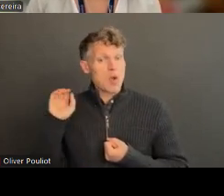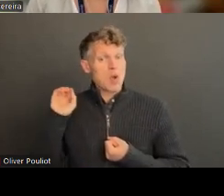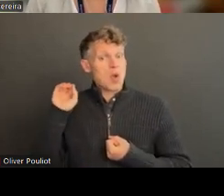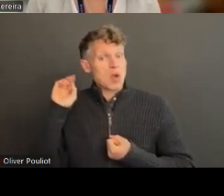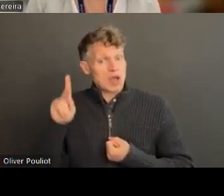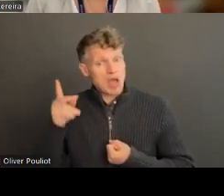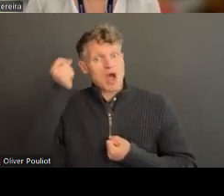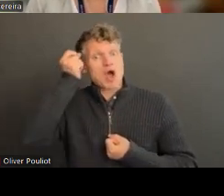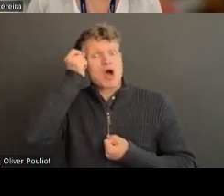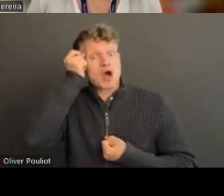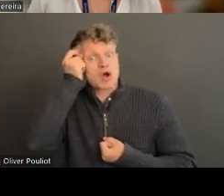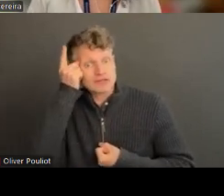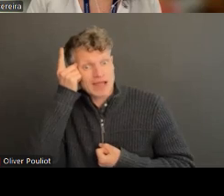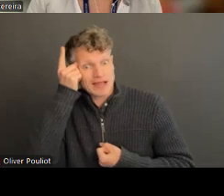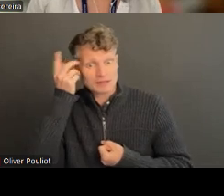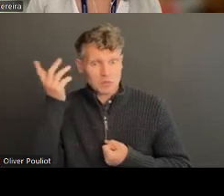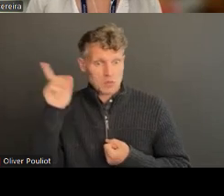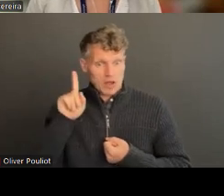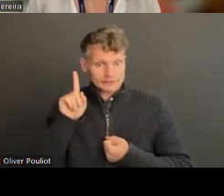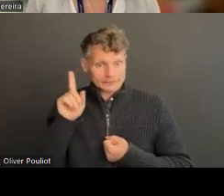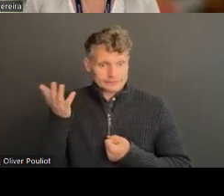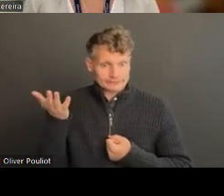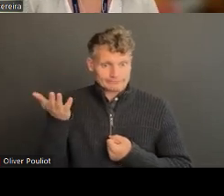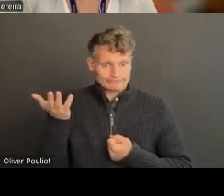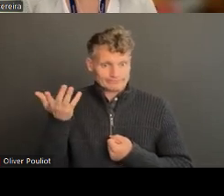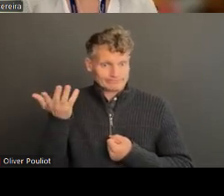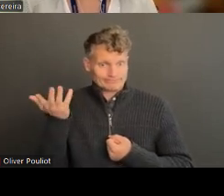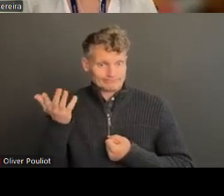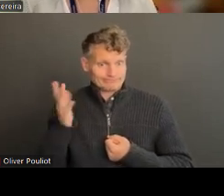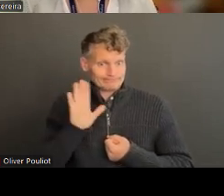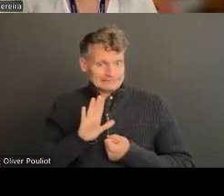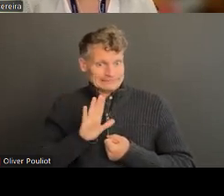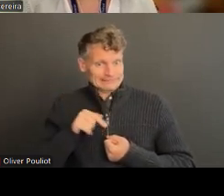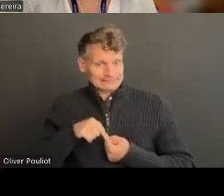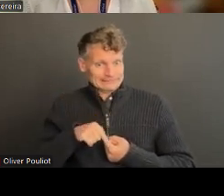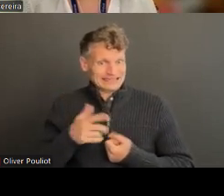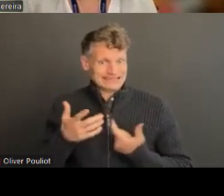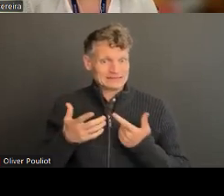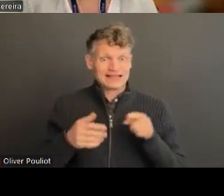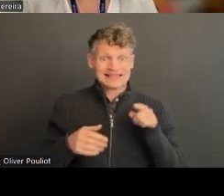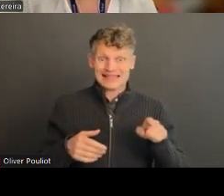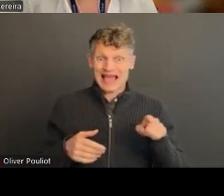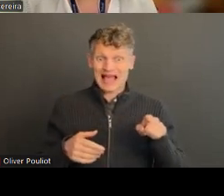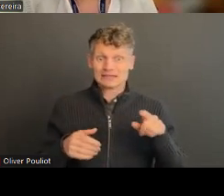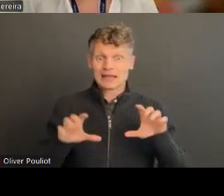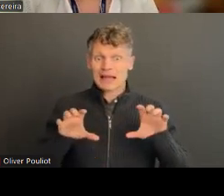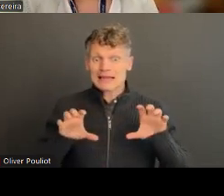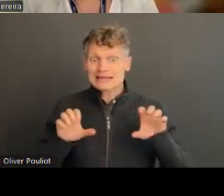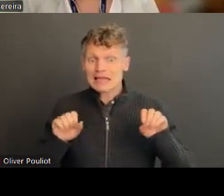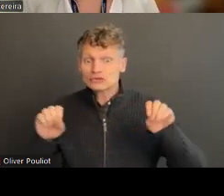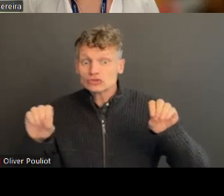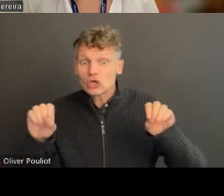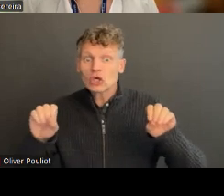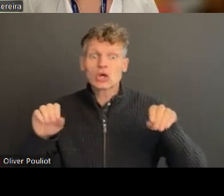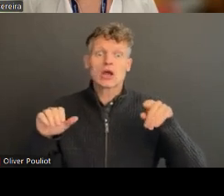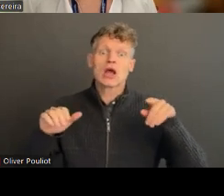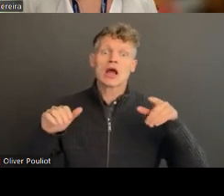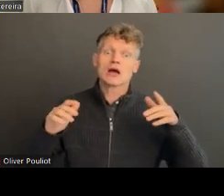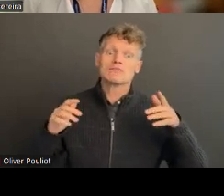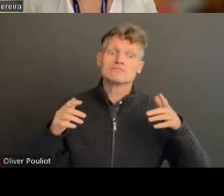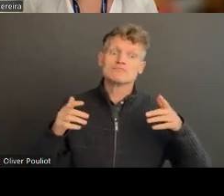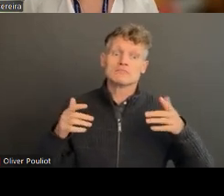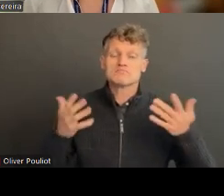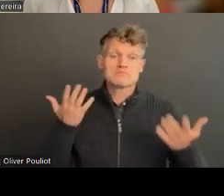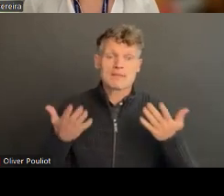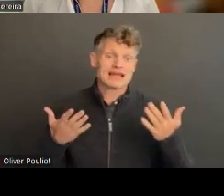en la mujer más frecuente. Sabemos que la tasa de incidencia ajustada por edad es de 11 por cada 100.000 mujeres y que